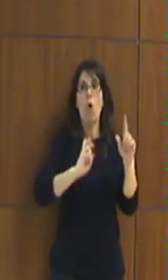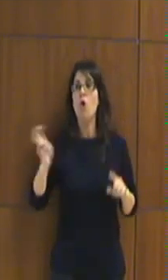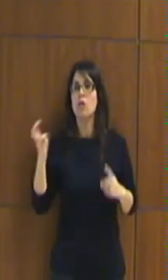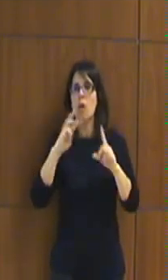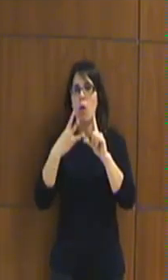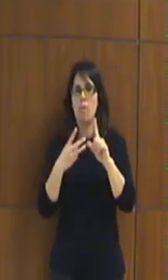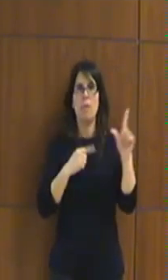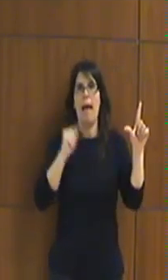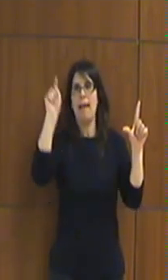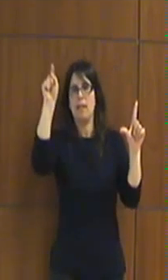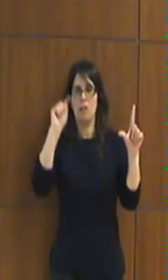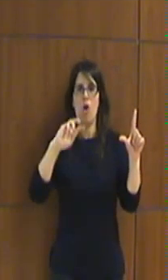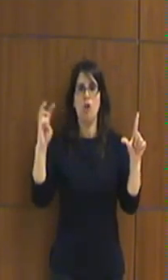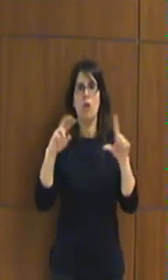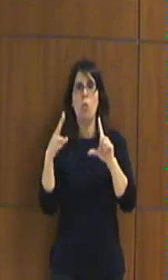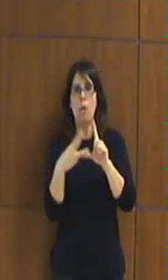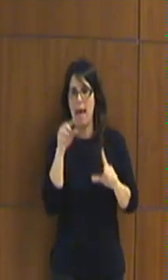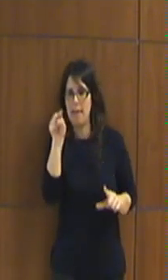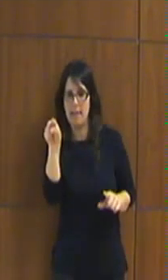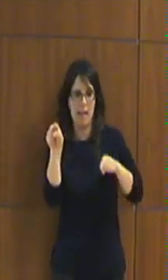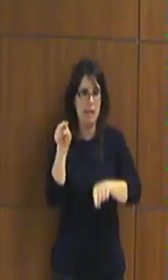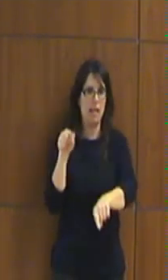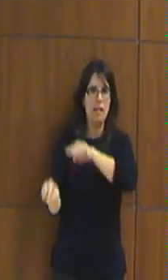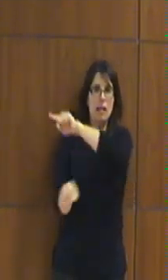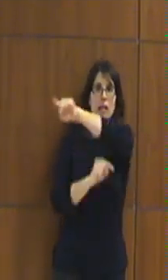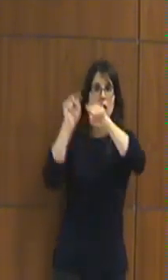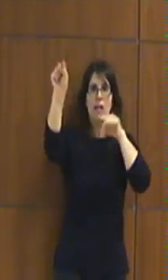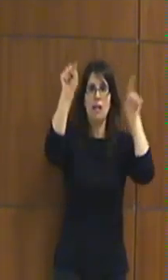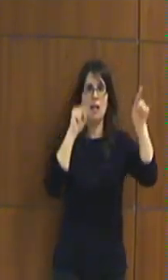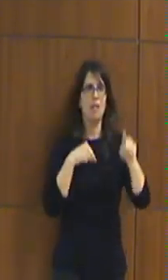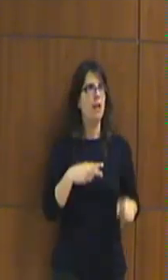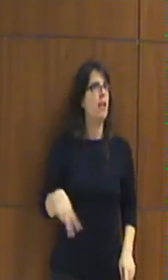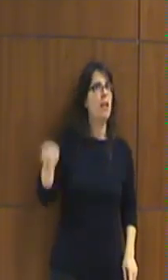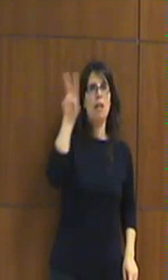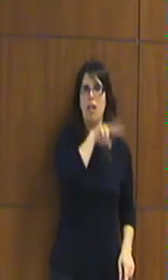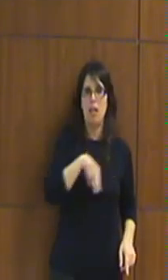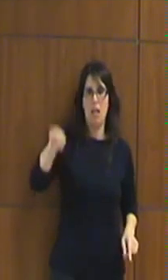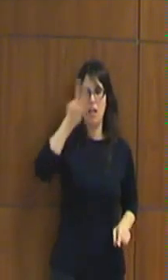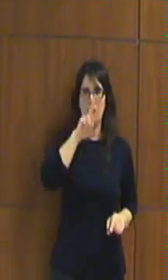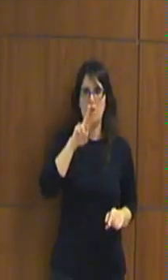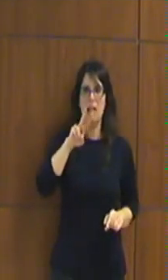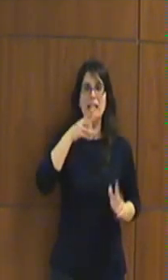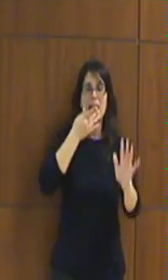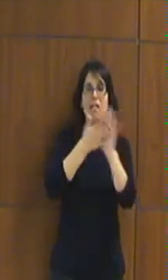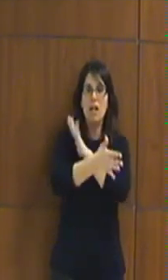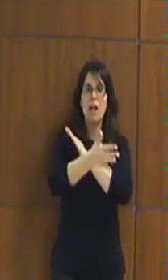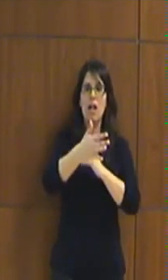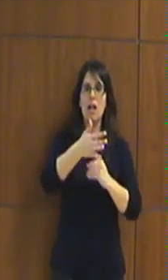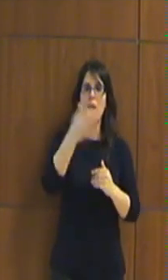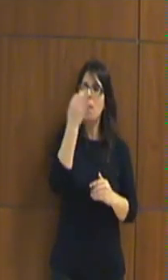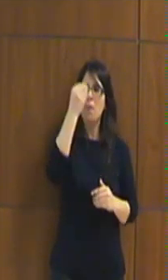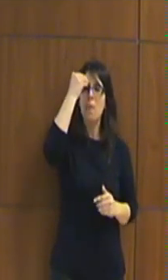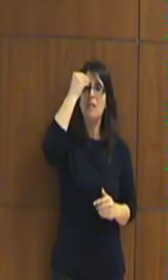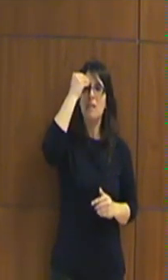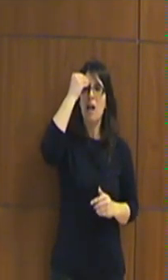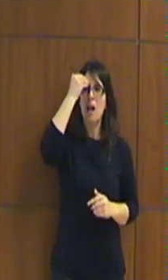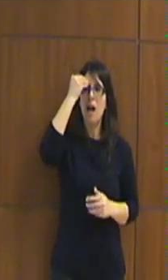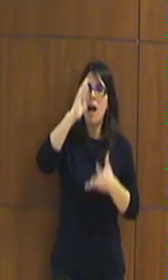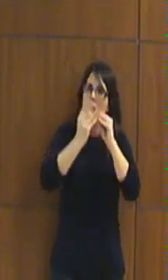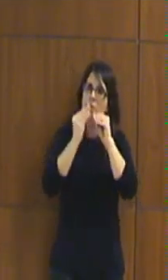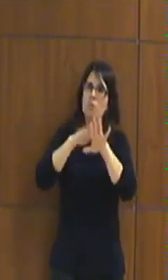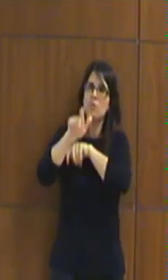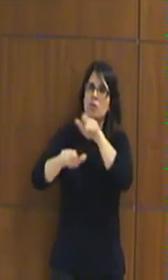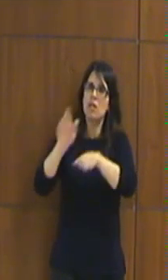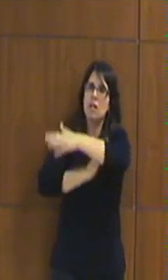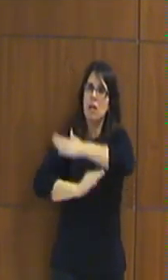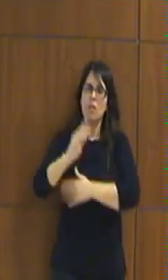que estoy totalmente de acuerdo, es que no se piensa no solo en las personas con discapacidad, sino efectivamente en las personas,